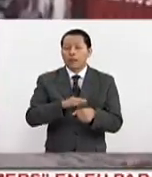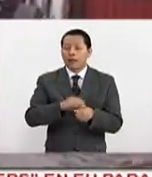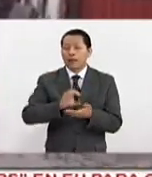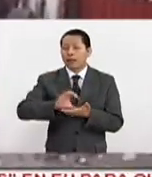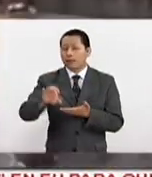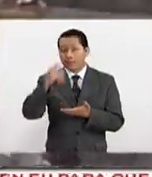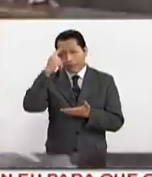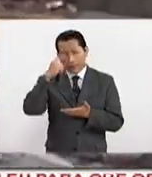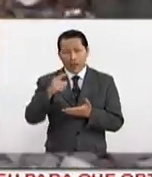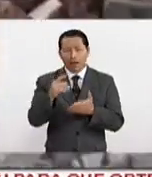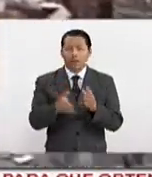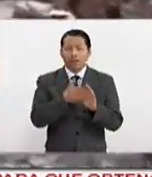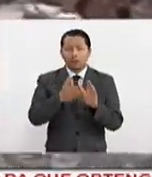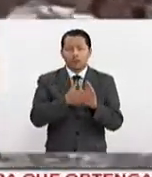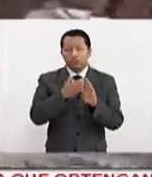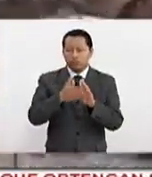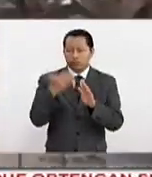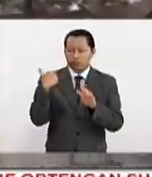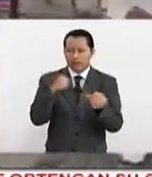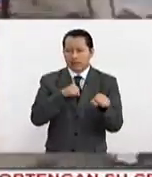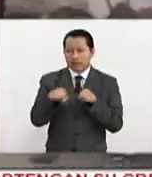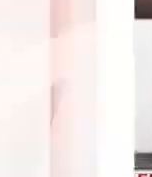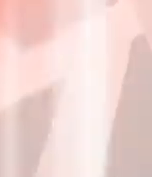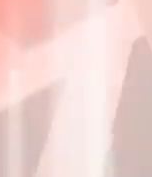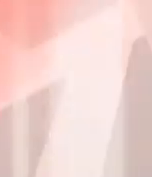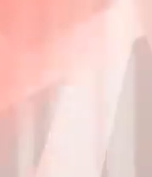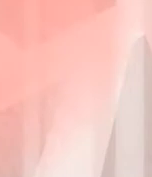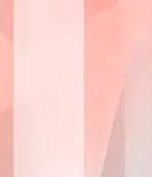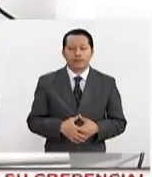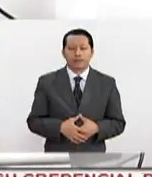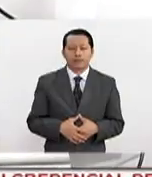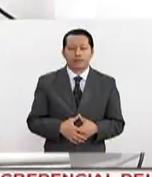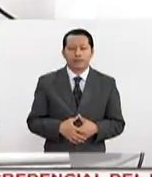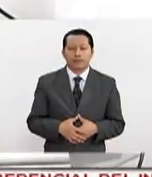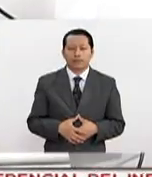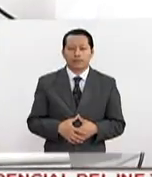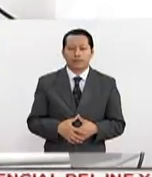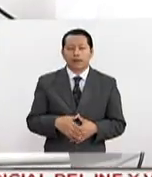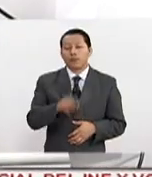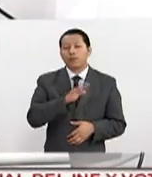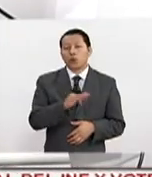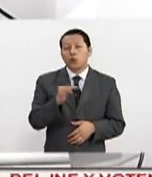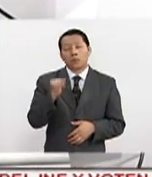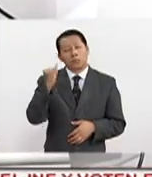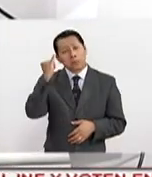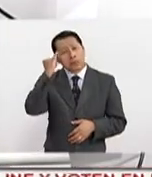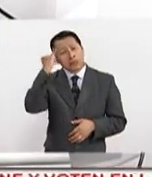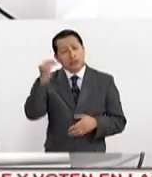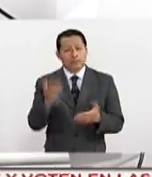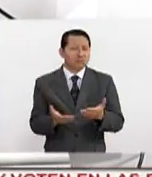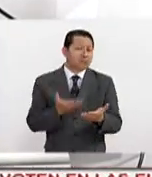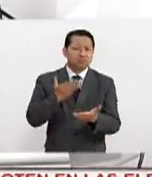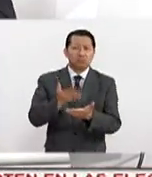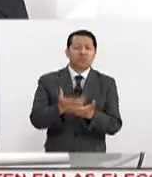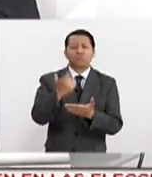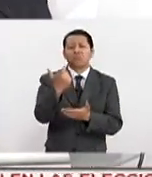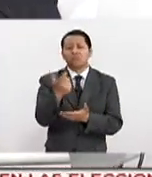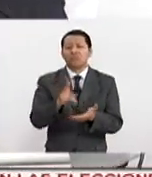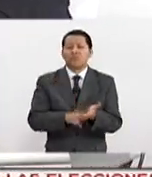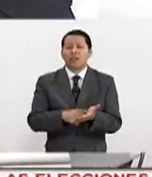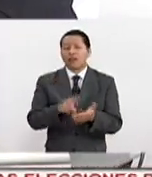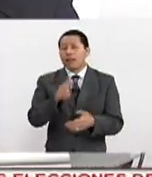de reconstrucción tras los pasados sismos. El monto propuesto que nosotros hemos presentado es